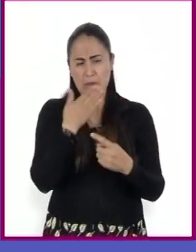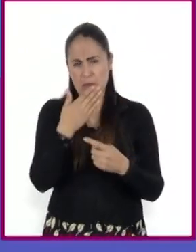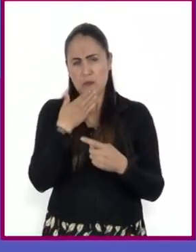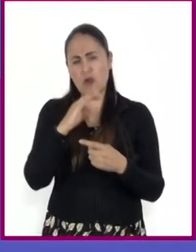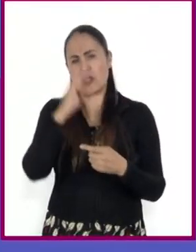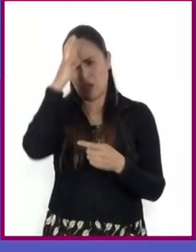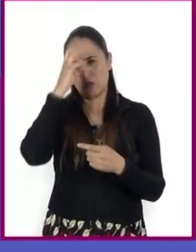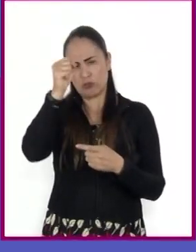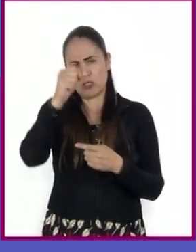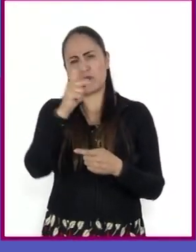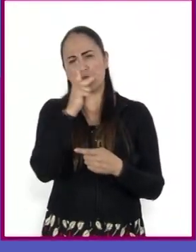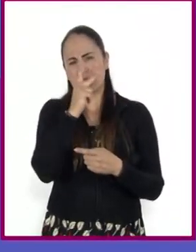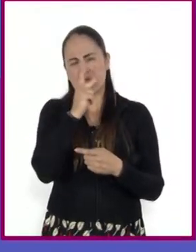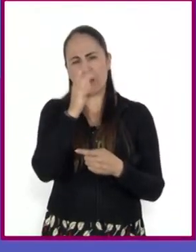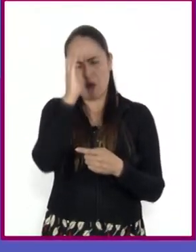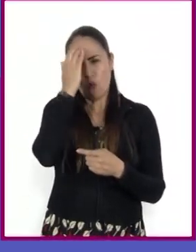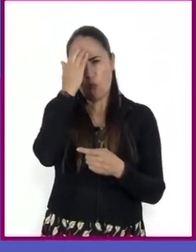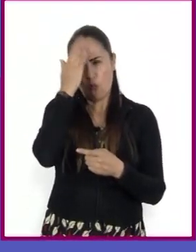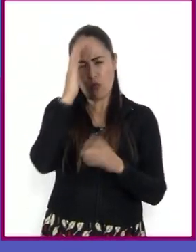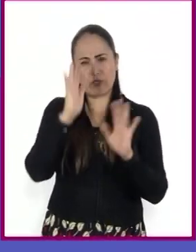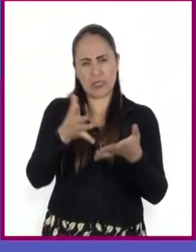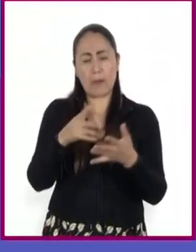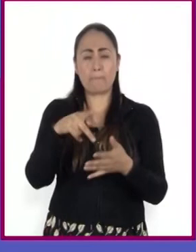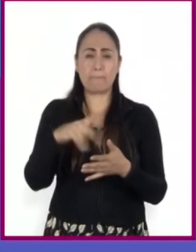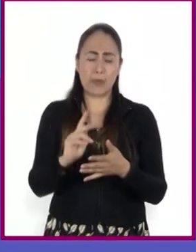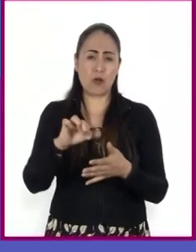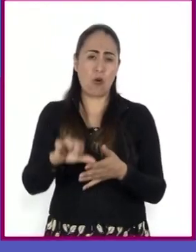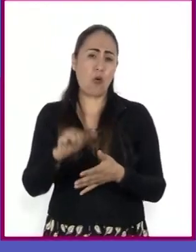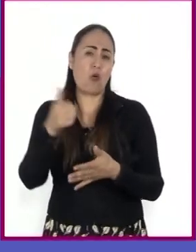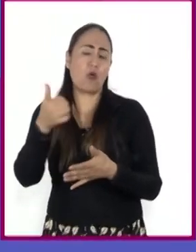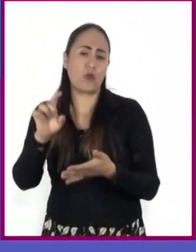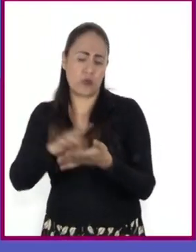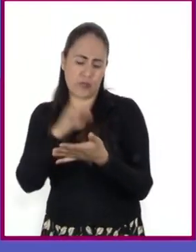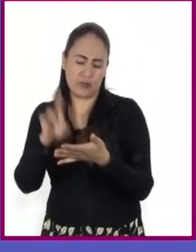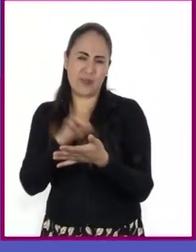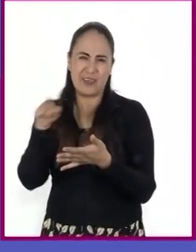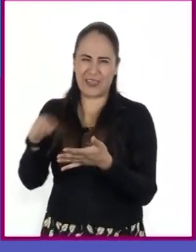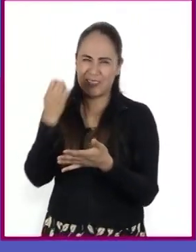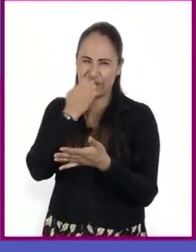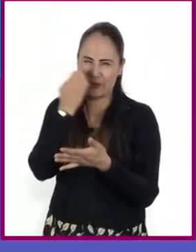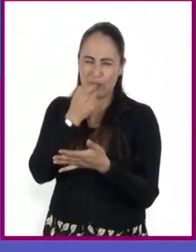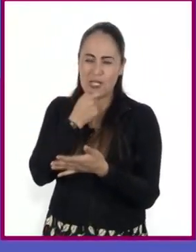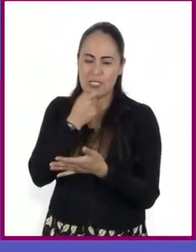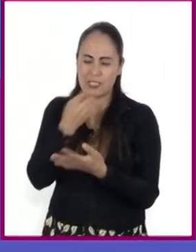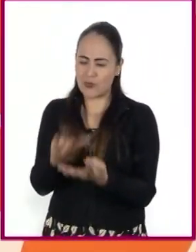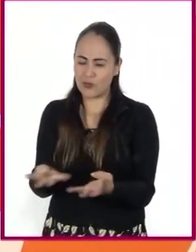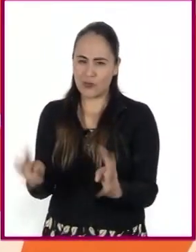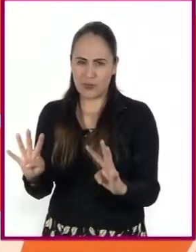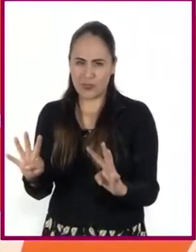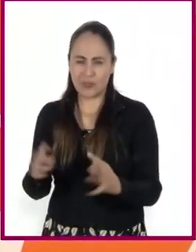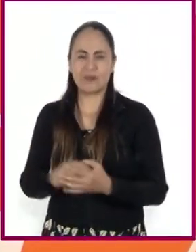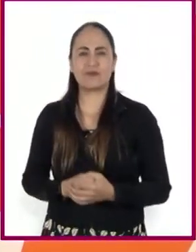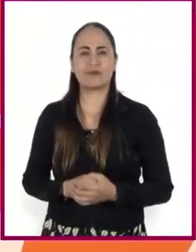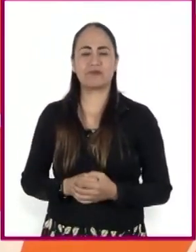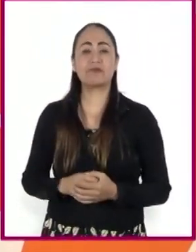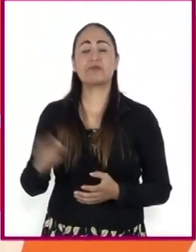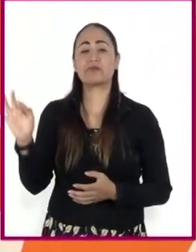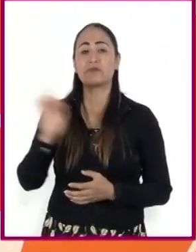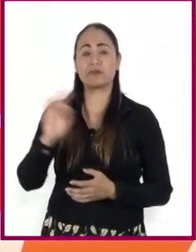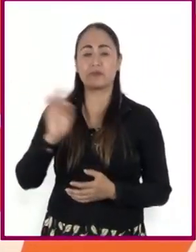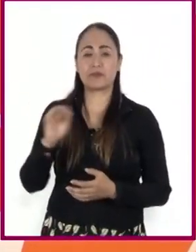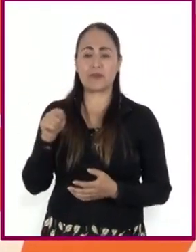términos. Si buscamos la definición de agua en un diccionario escolar para primaria, es muy probable